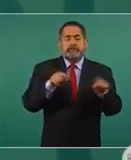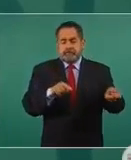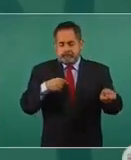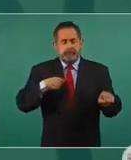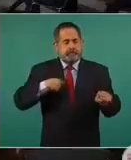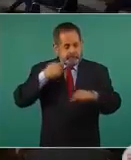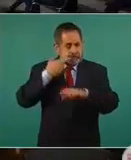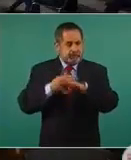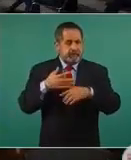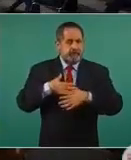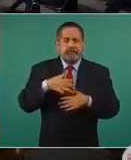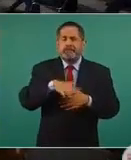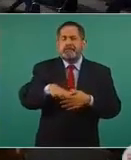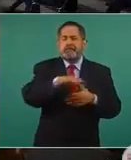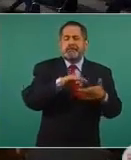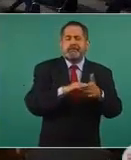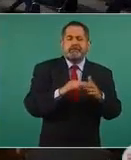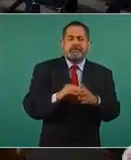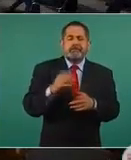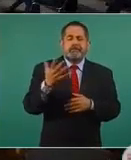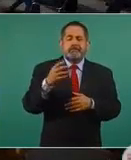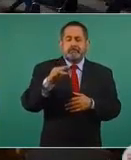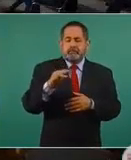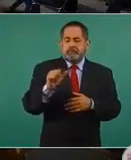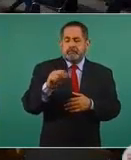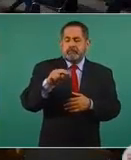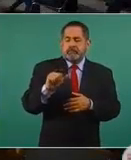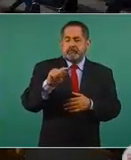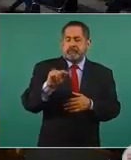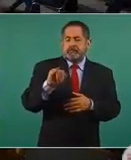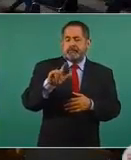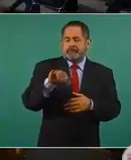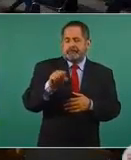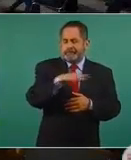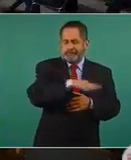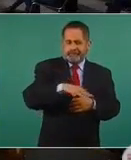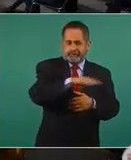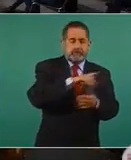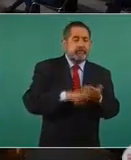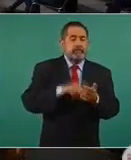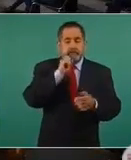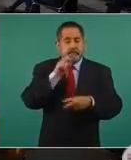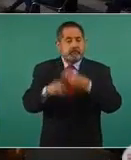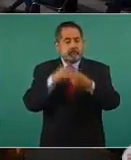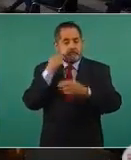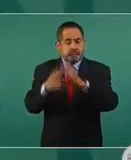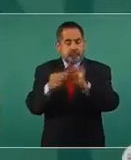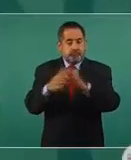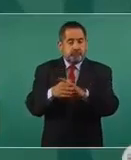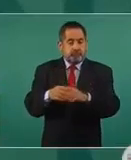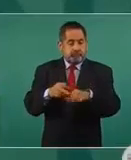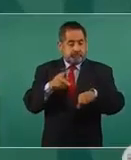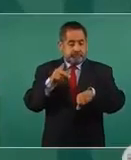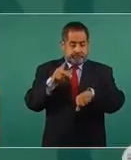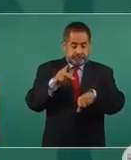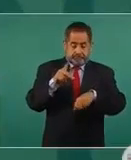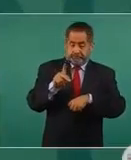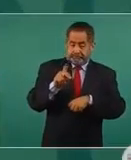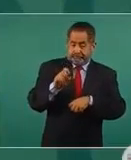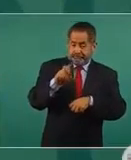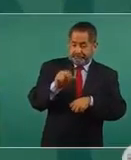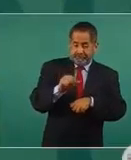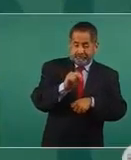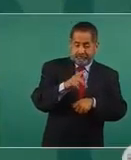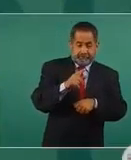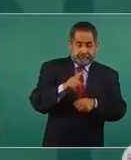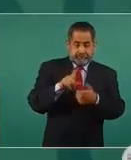y la parte que le llaman 5 manantiales. También quiero hacer referencia que de Piedras Negras hacia el lugar